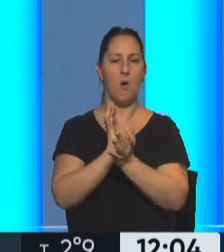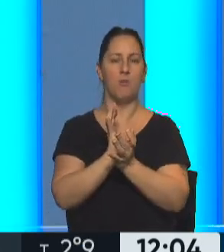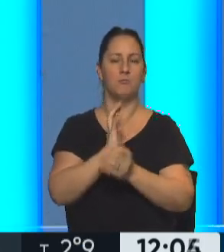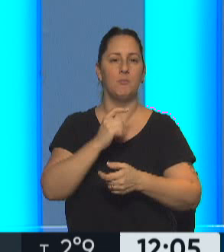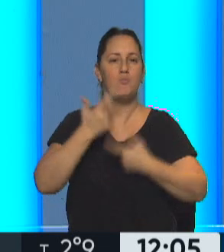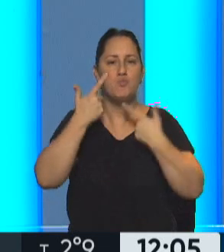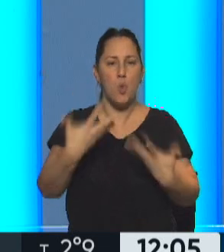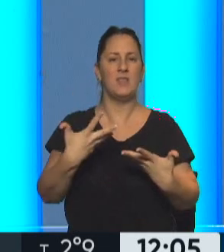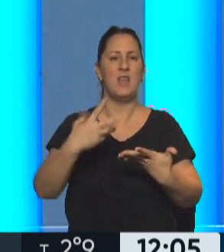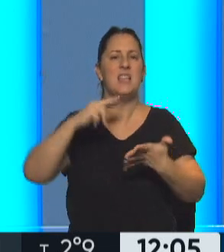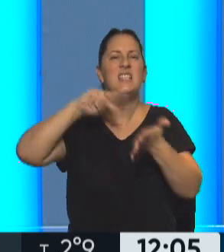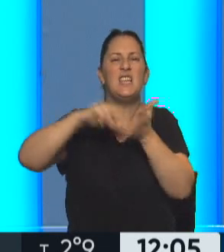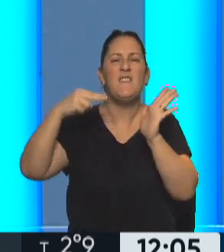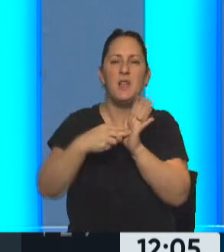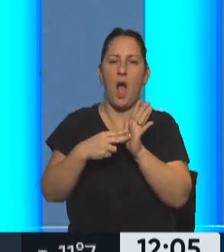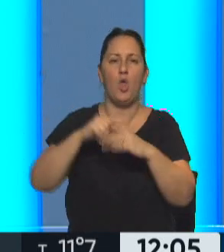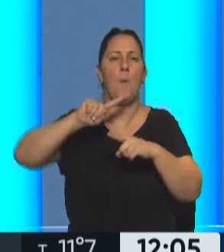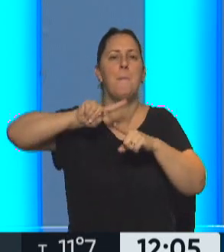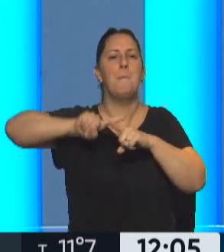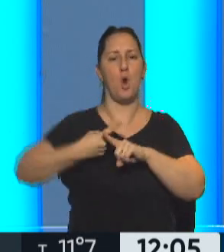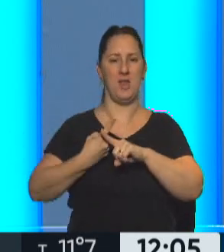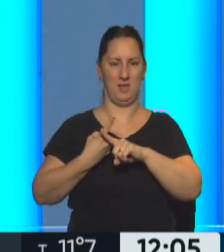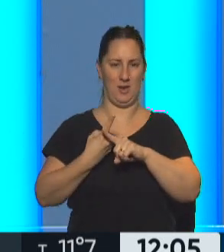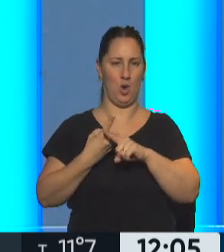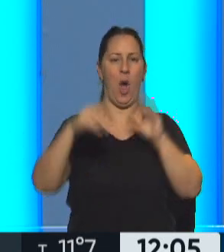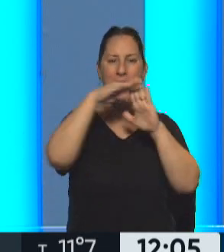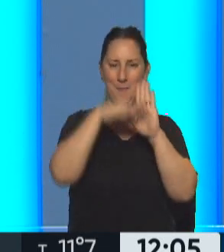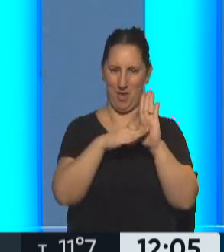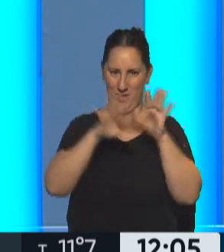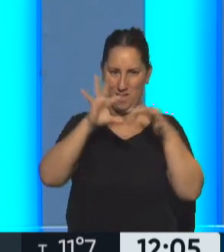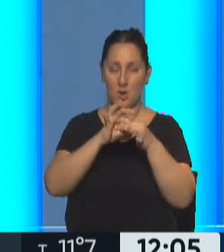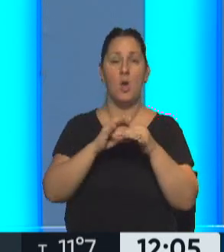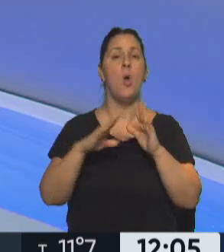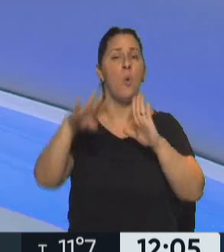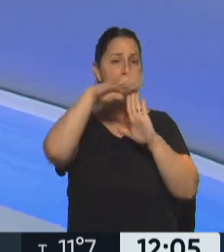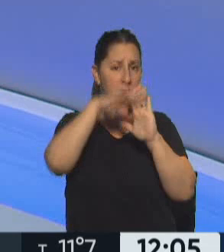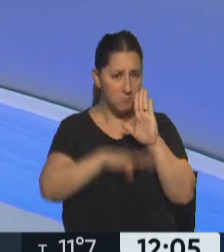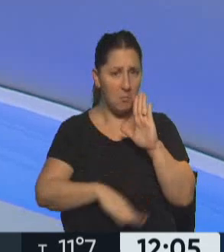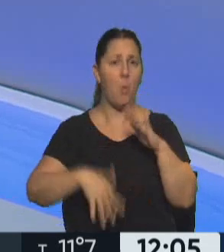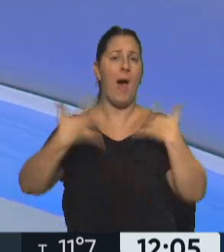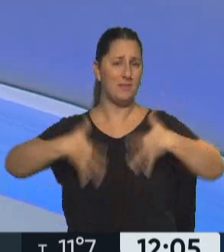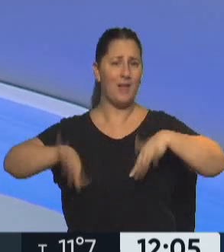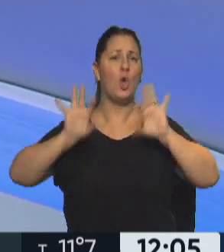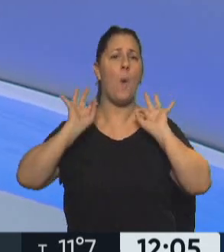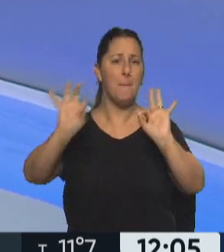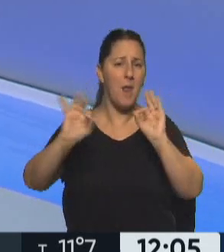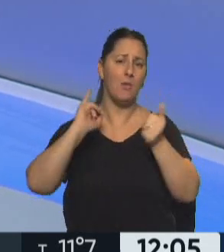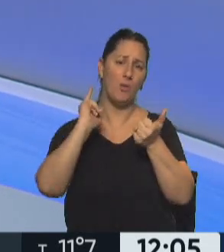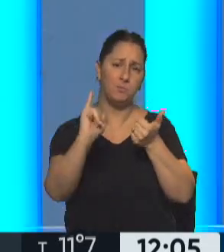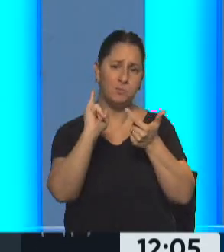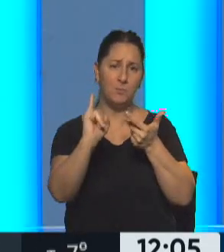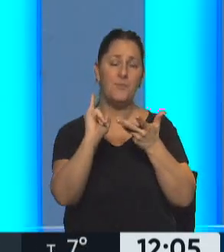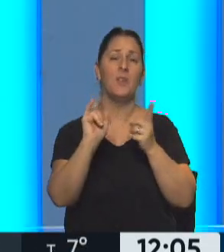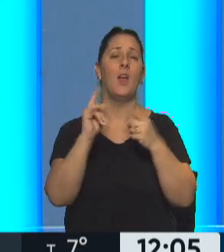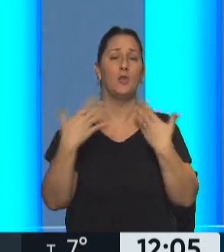es el sentido político que le está dando a las medidas. Y un programa bastante completo el que planteó, con lo cual